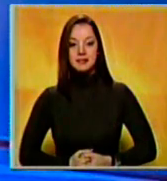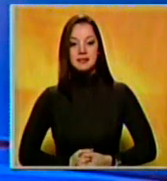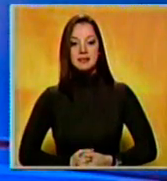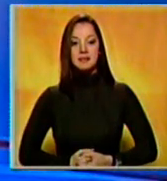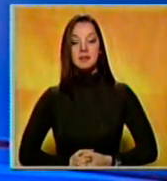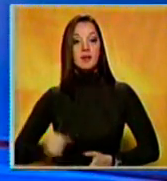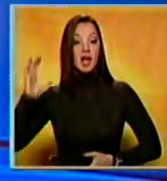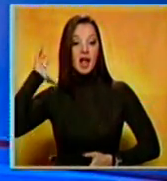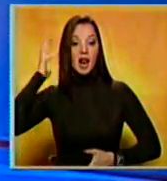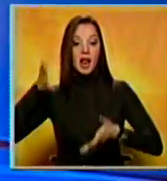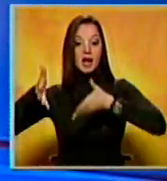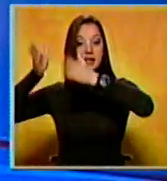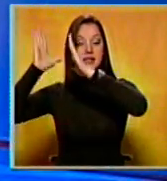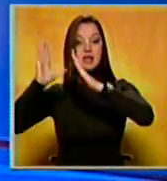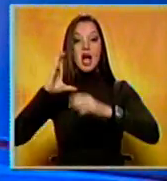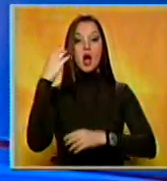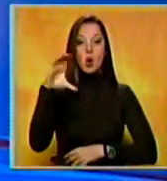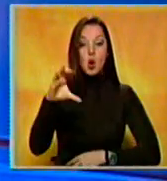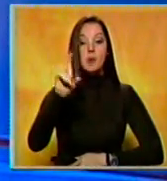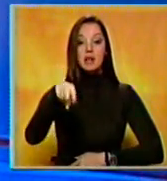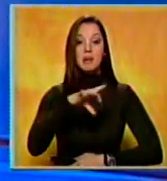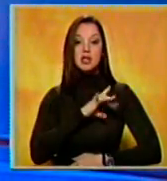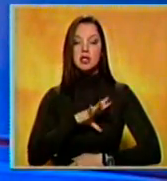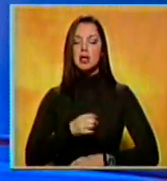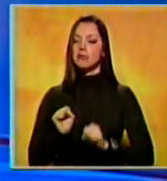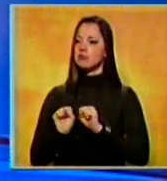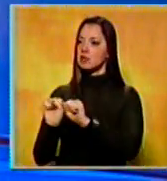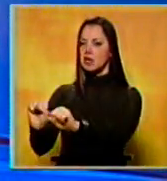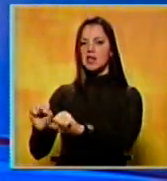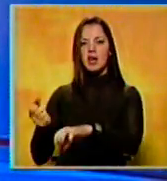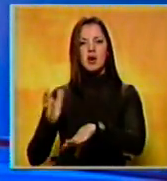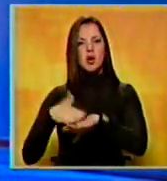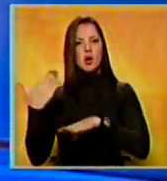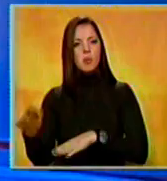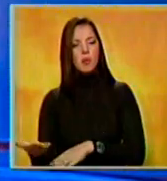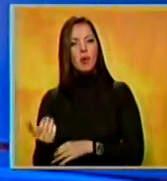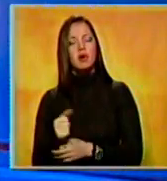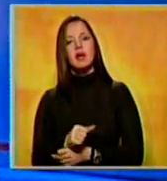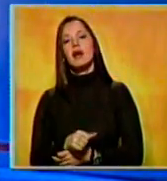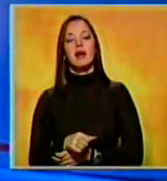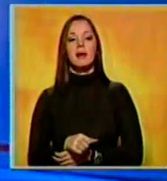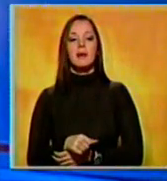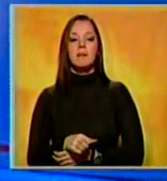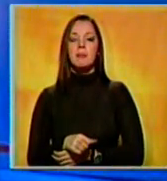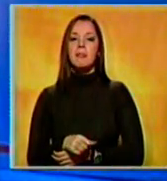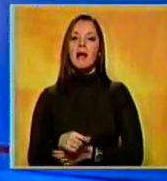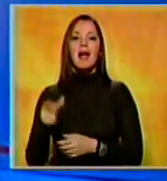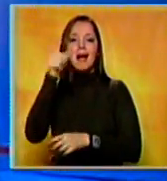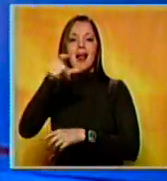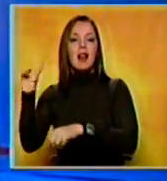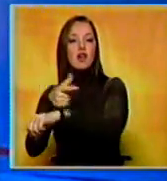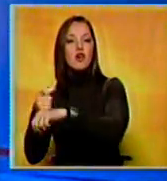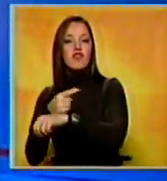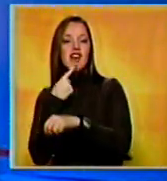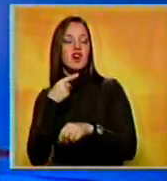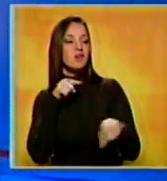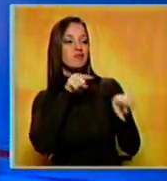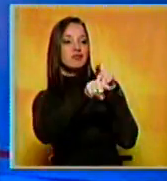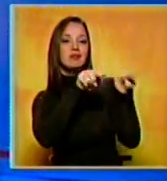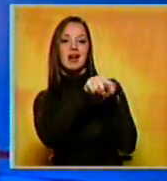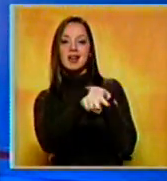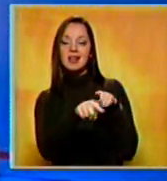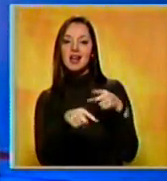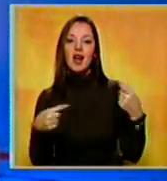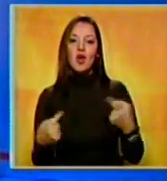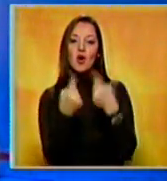las cancillerías de Colombia y chile expresaron su rechazo por los señalamientos que han surgido en contra de los expresidentes Andrés pastrana y